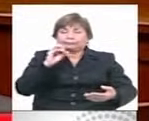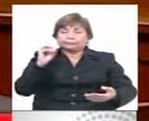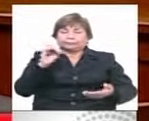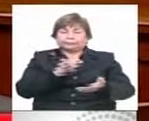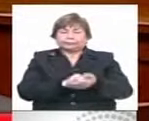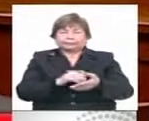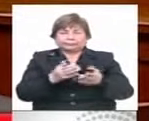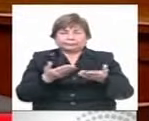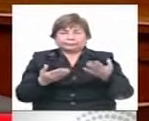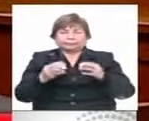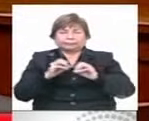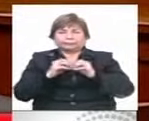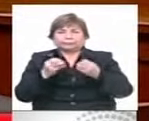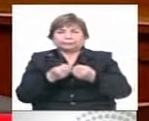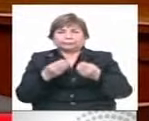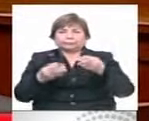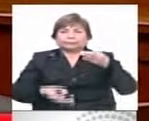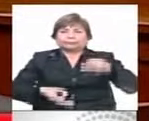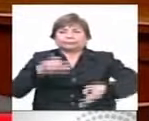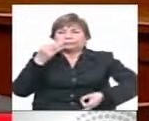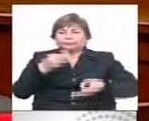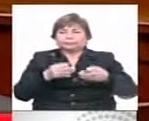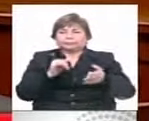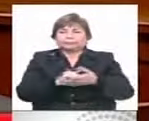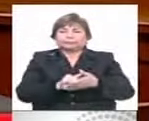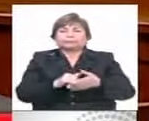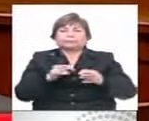2.587 ollas comunes registradas